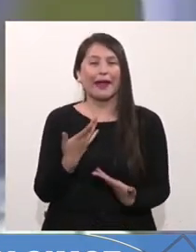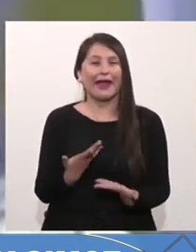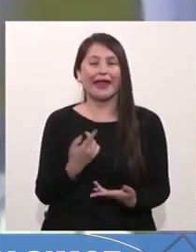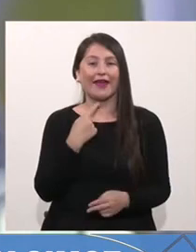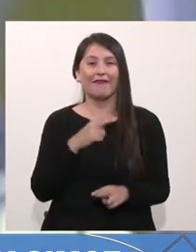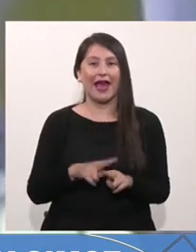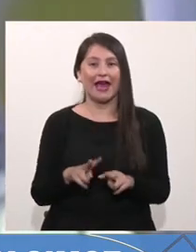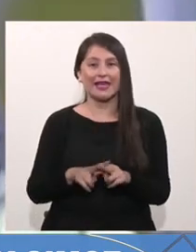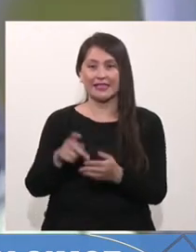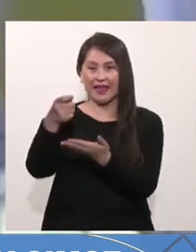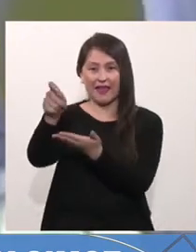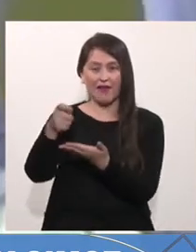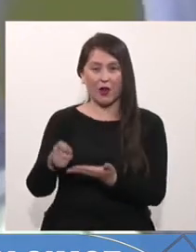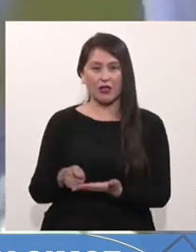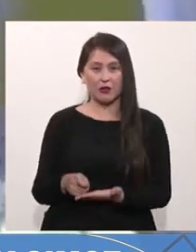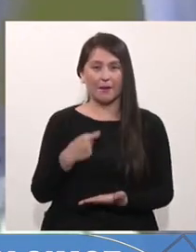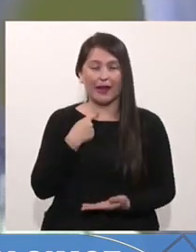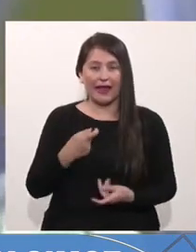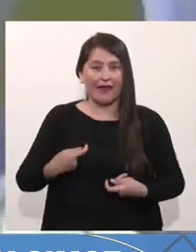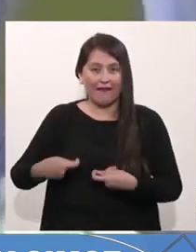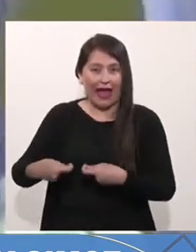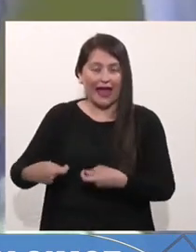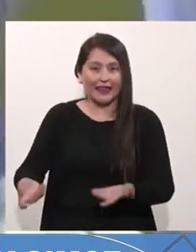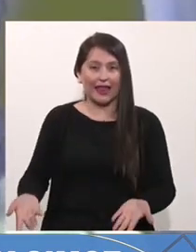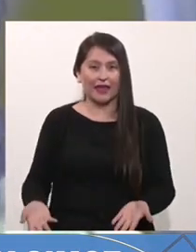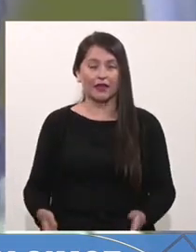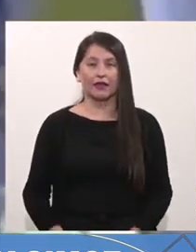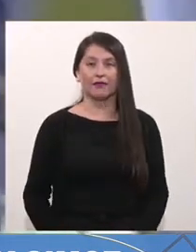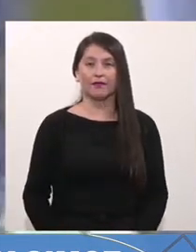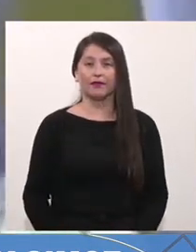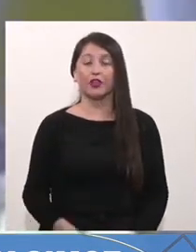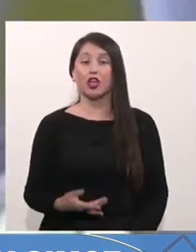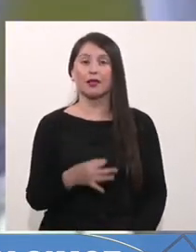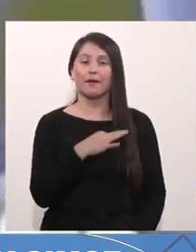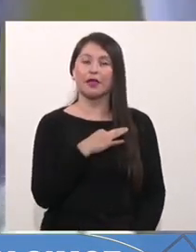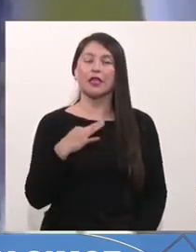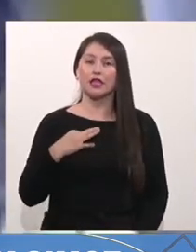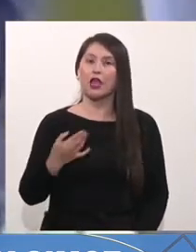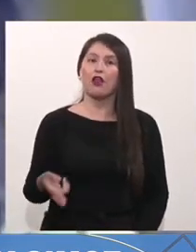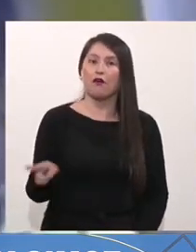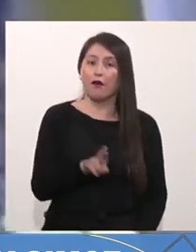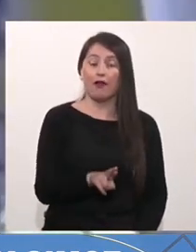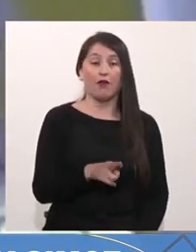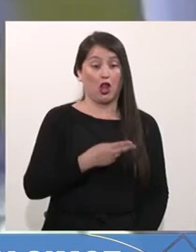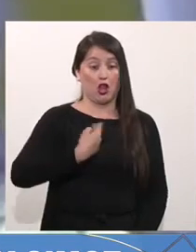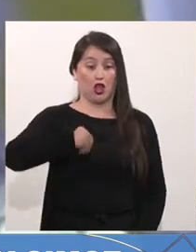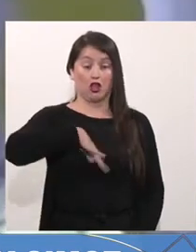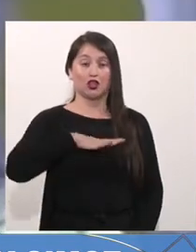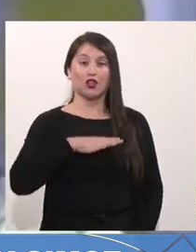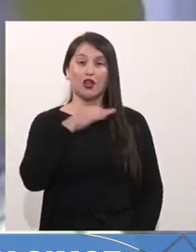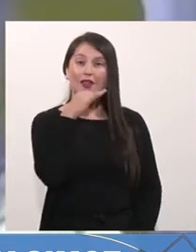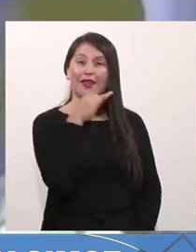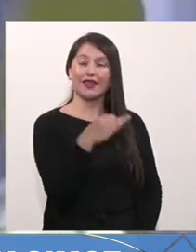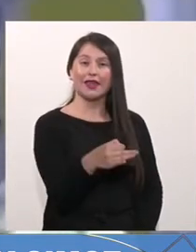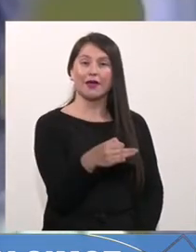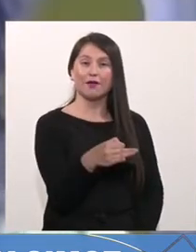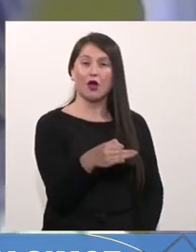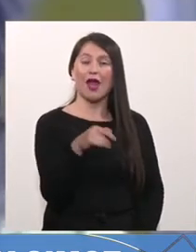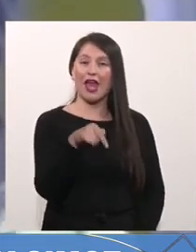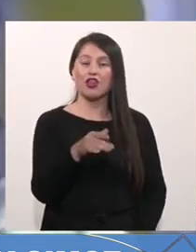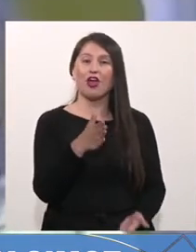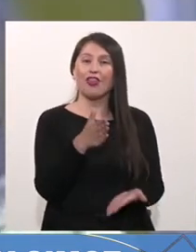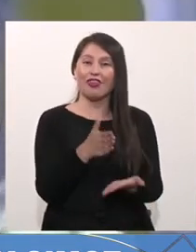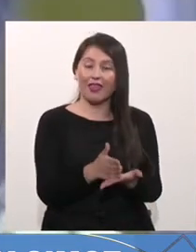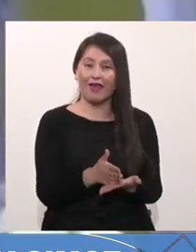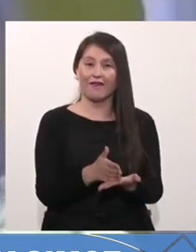va a realizar este gasto. Entonces, dado que el ministerio insiste en aquello, lo que nosotros hemos señalado es que esto